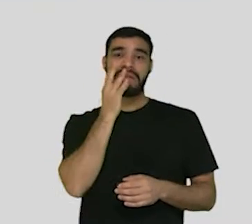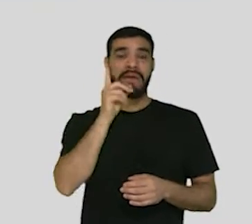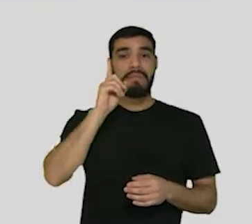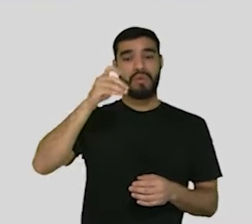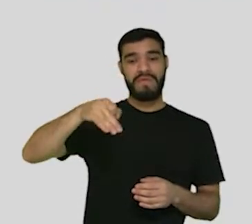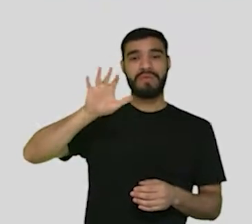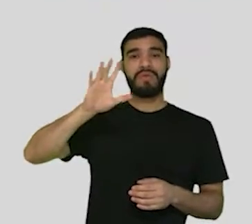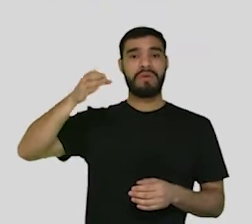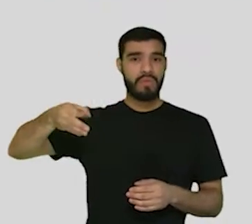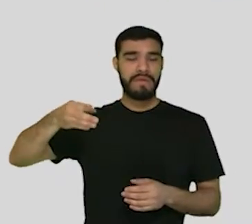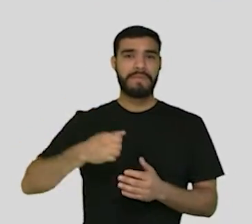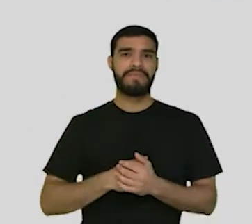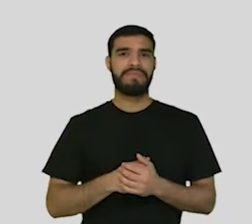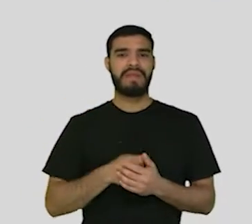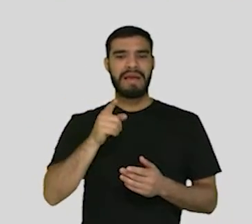yepa.